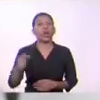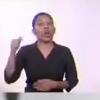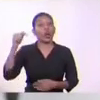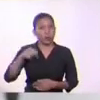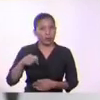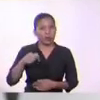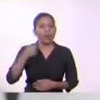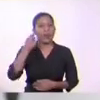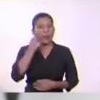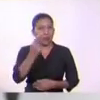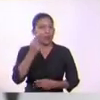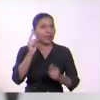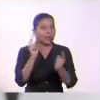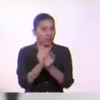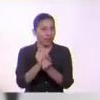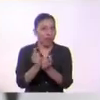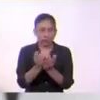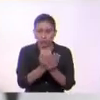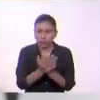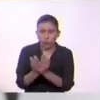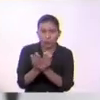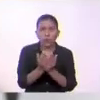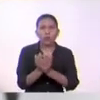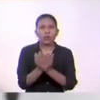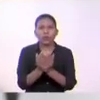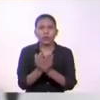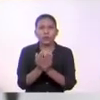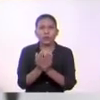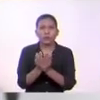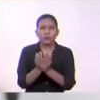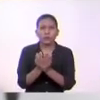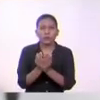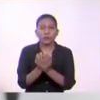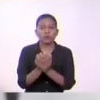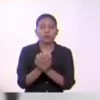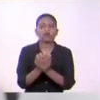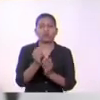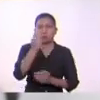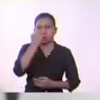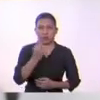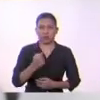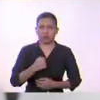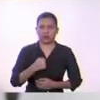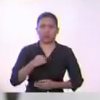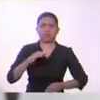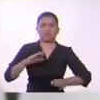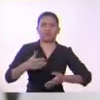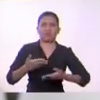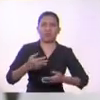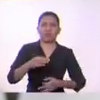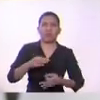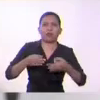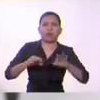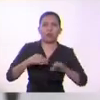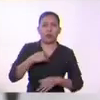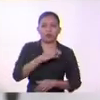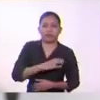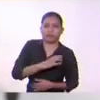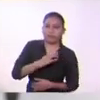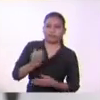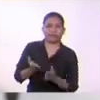a conocer y estudiar un poco sobre la actitud del entrevistador para el desarrollo de